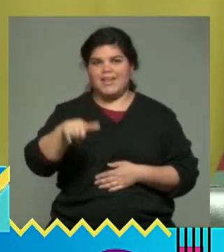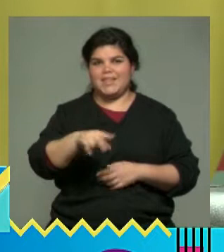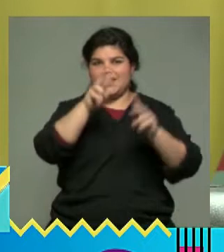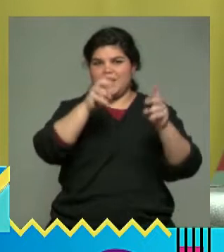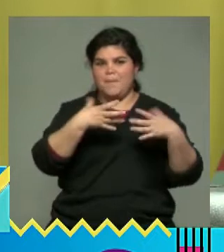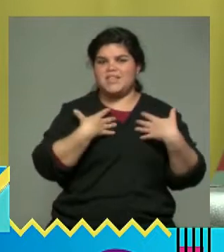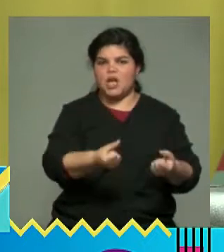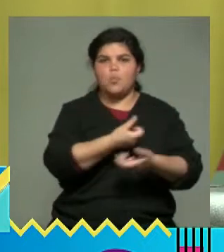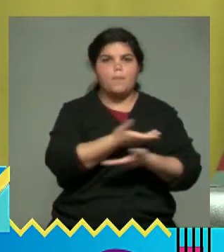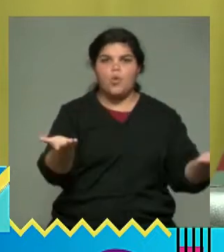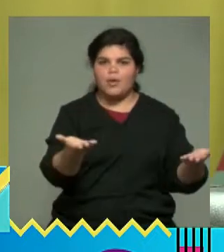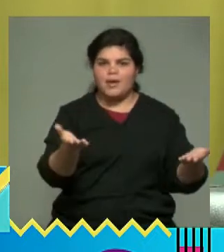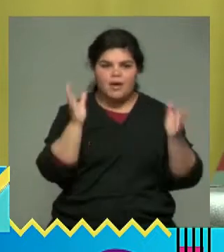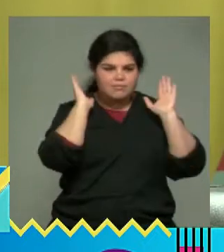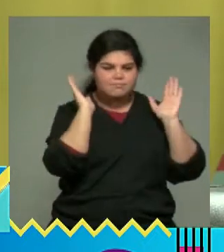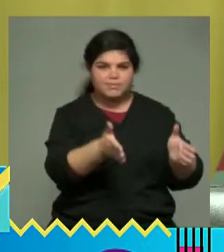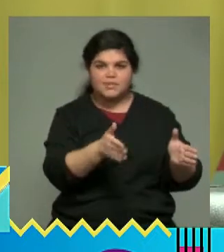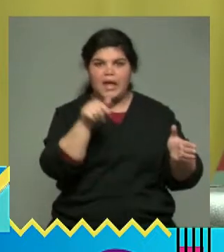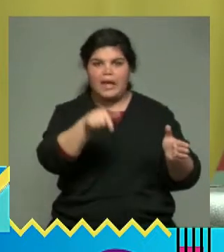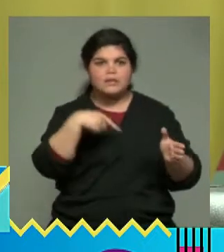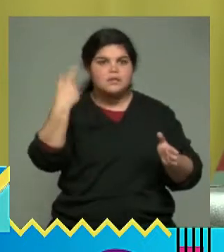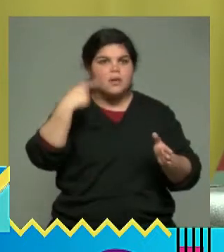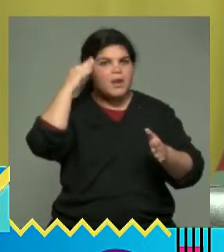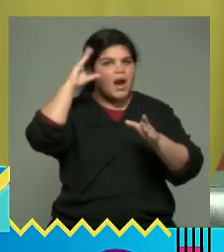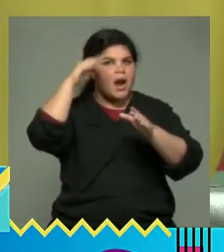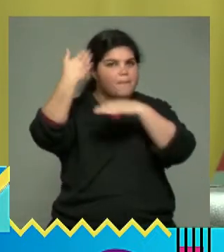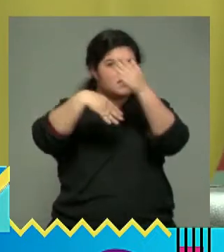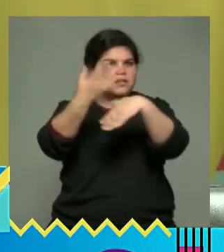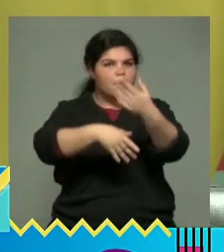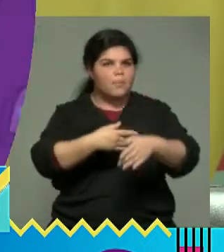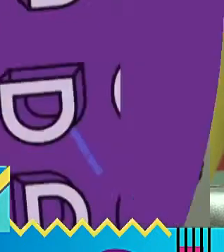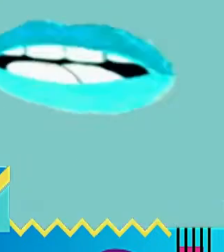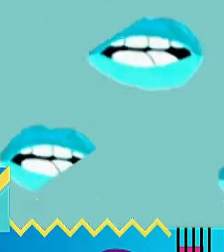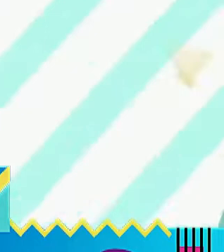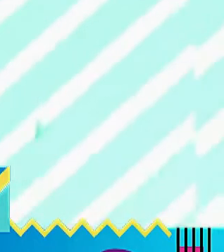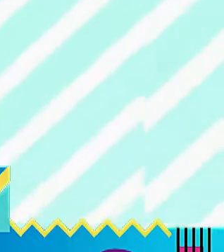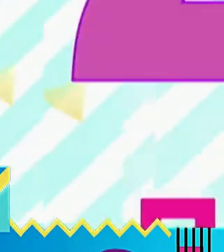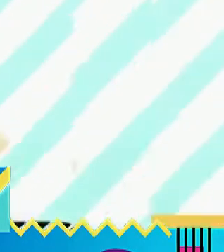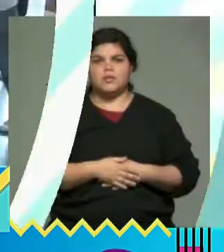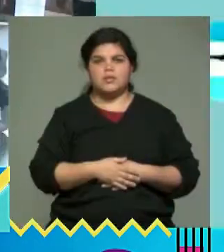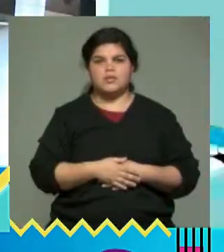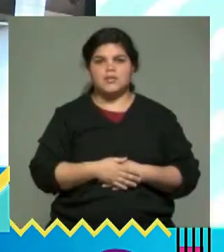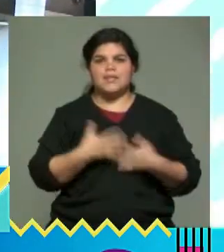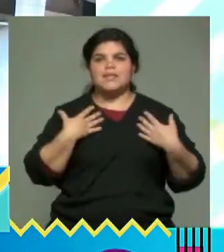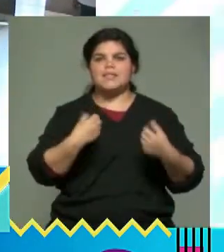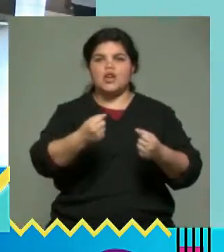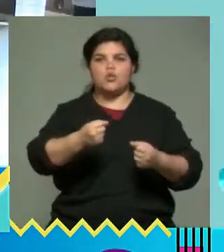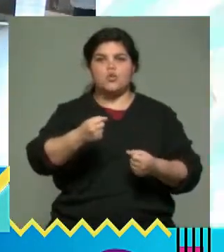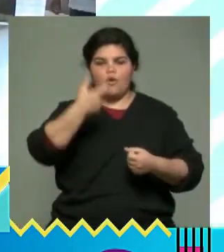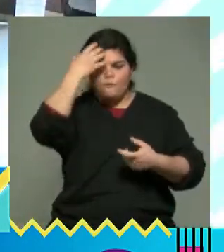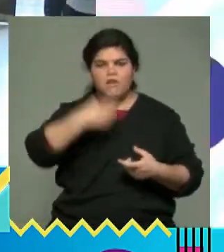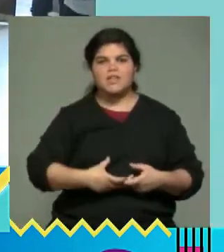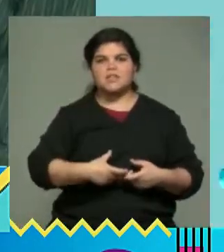pública. Y nos capacitamos mucho en las consecuencias a la salud física y a la salud mental de las mujeres